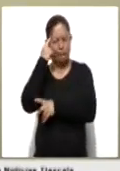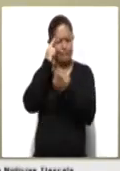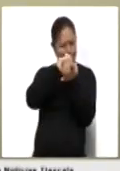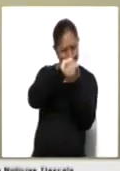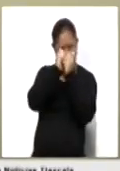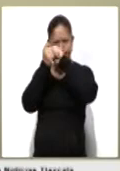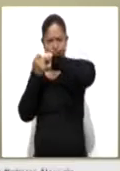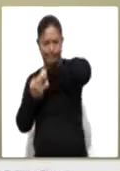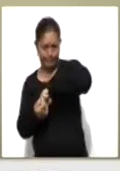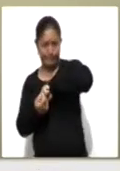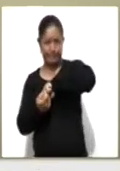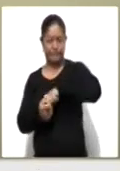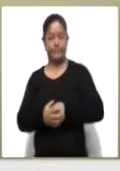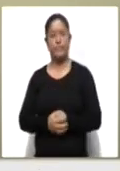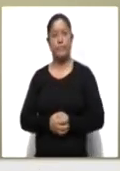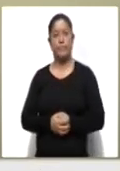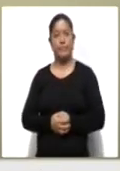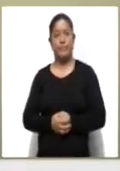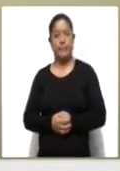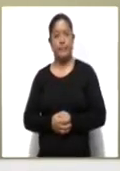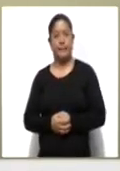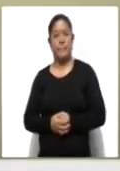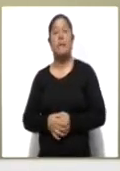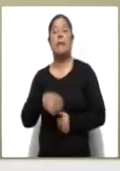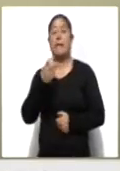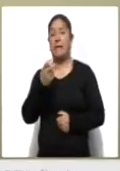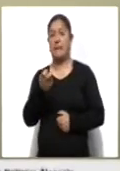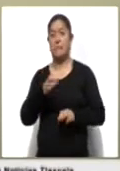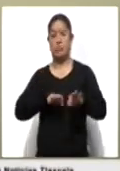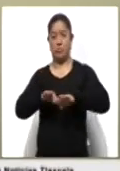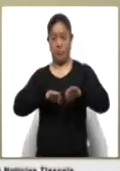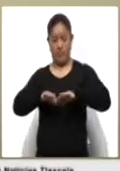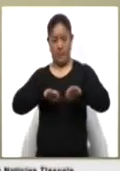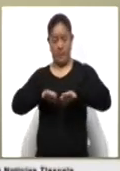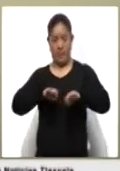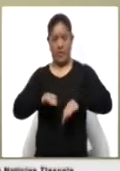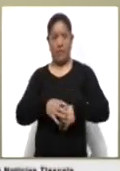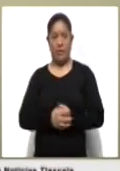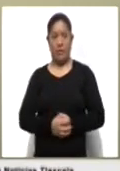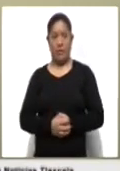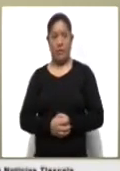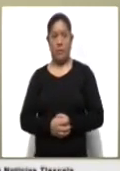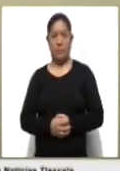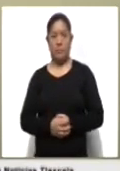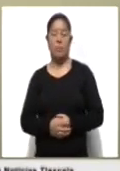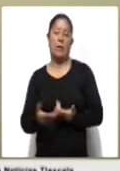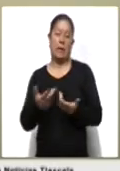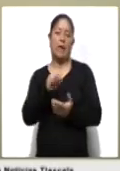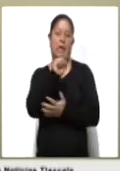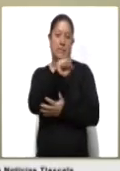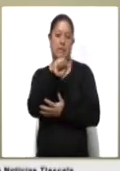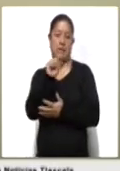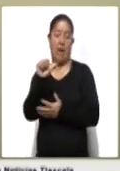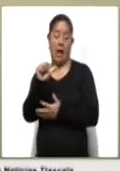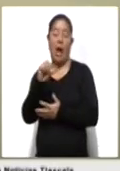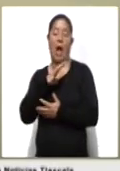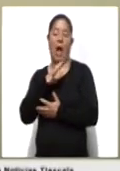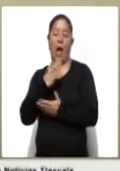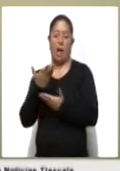Entonces, es un trabajo que ya, que la Secretaría de Salud tiene a